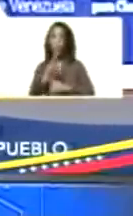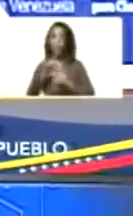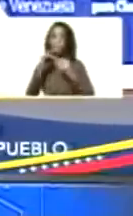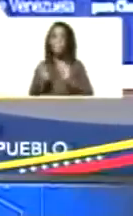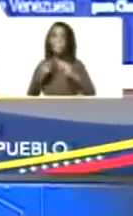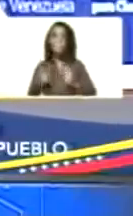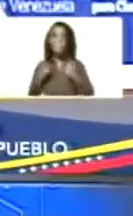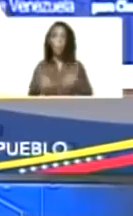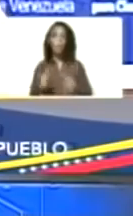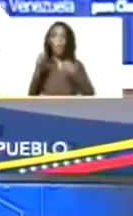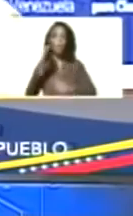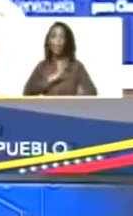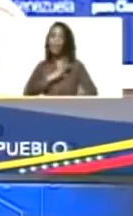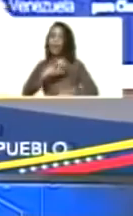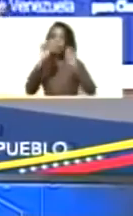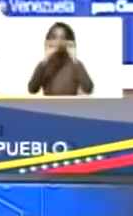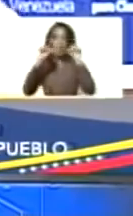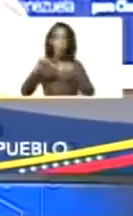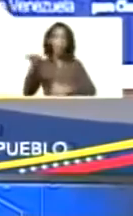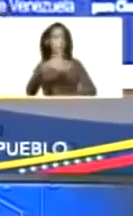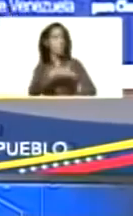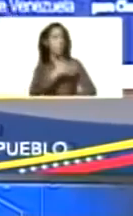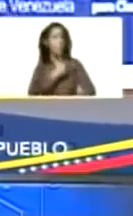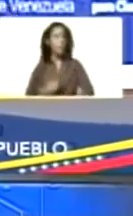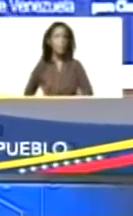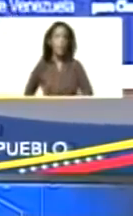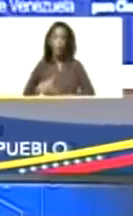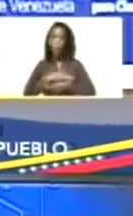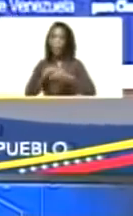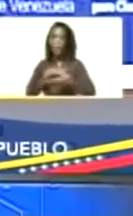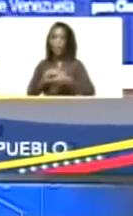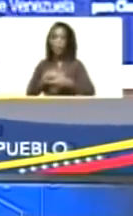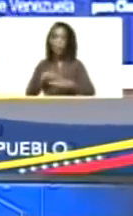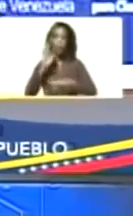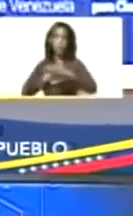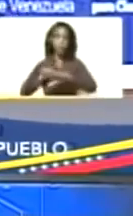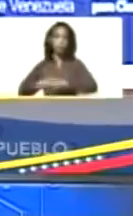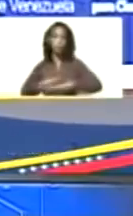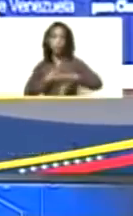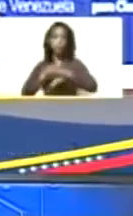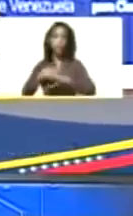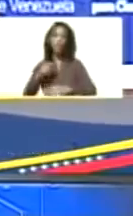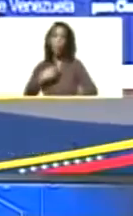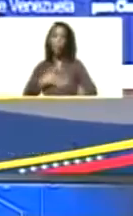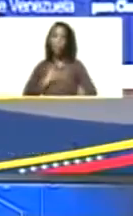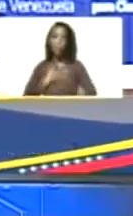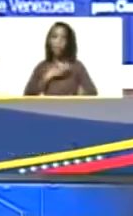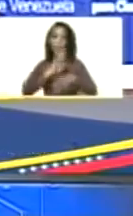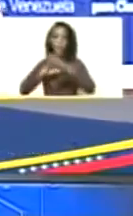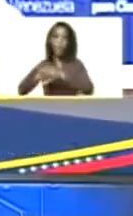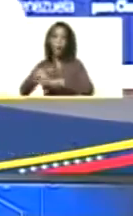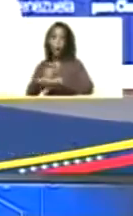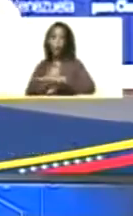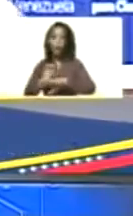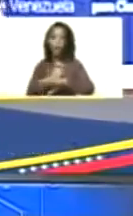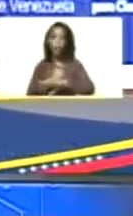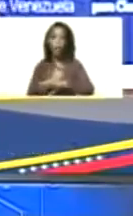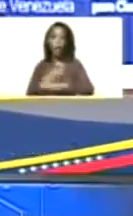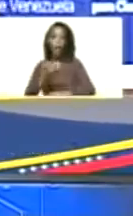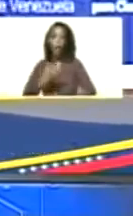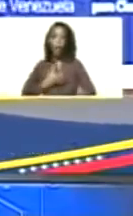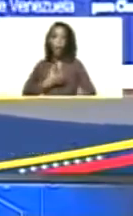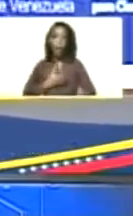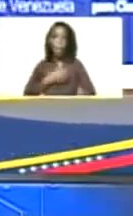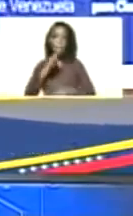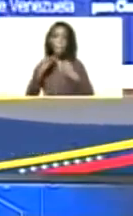un sistema donde el presidente y los ministros seamos alertados y yo pueda alertar a los gobernadores, a los alcaldes, para